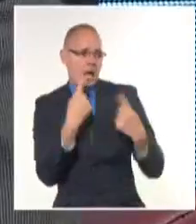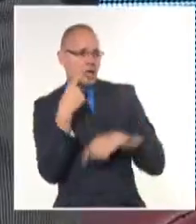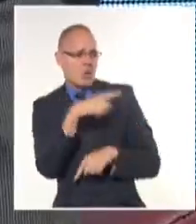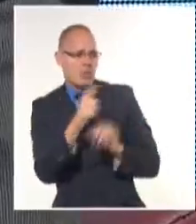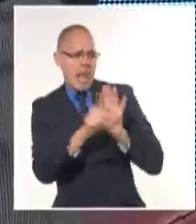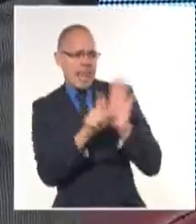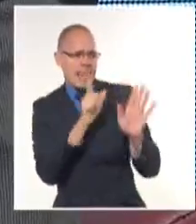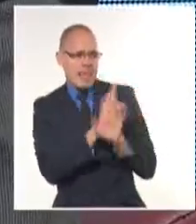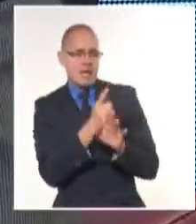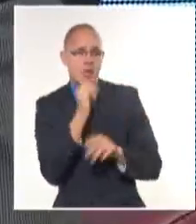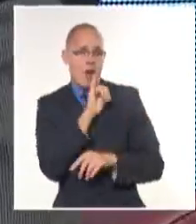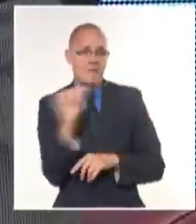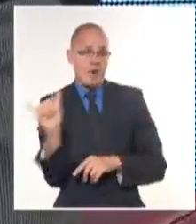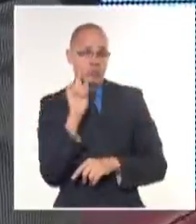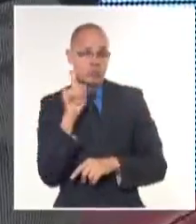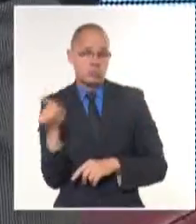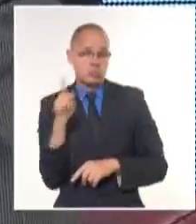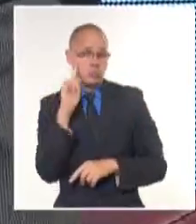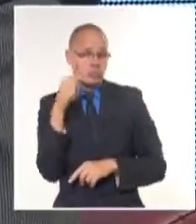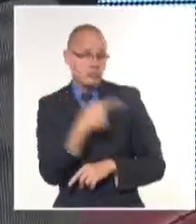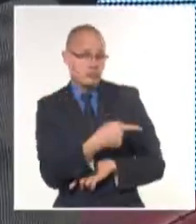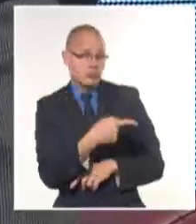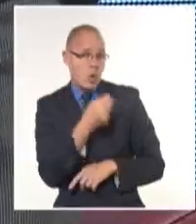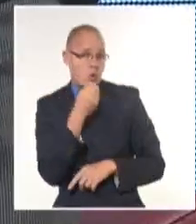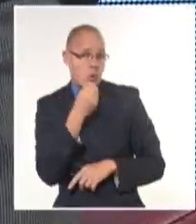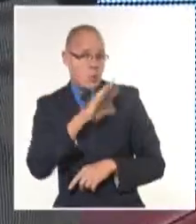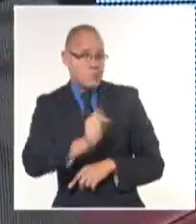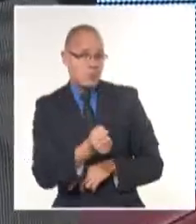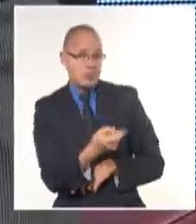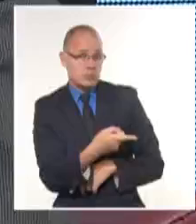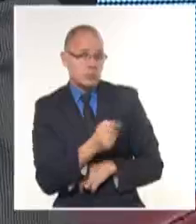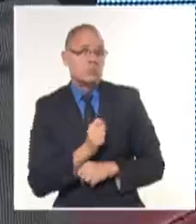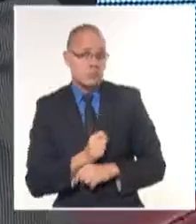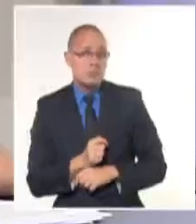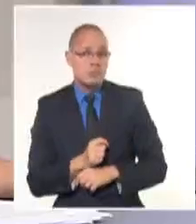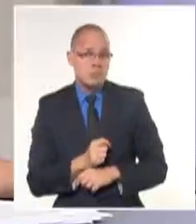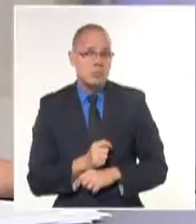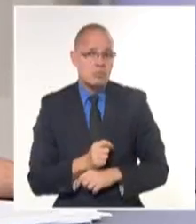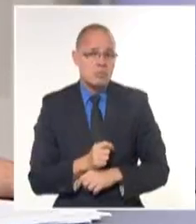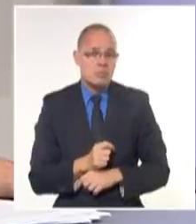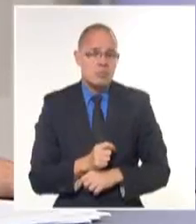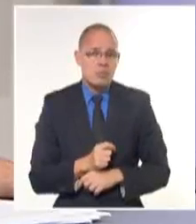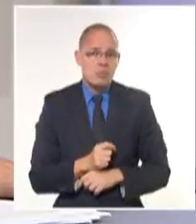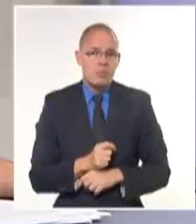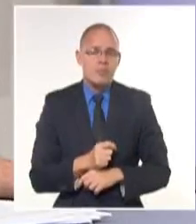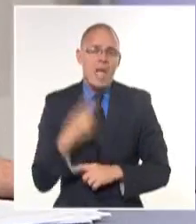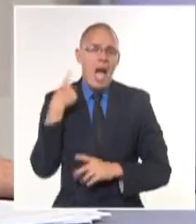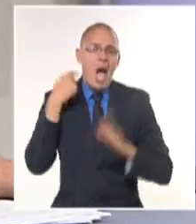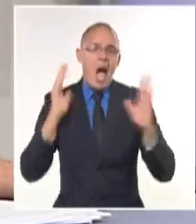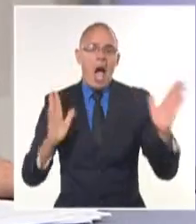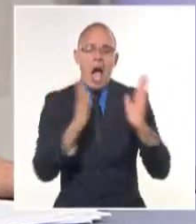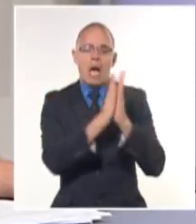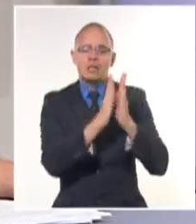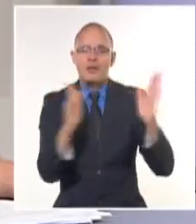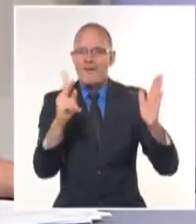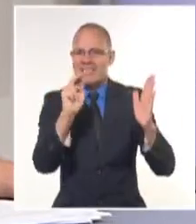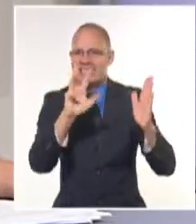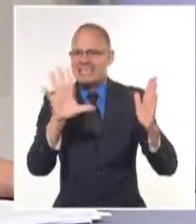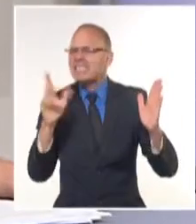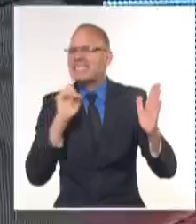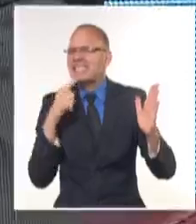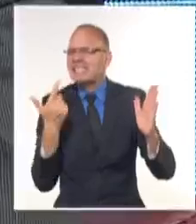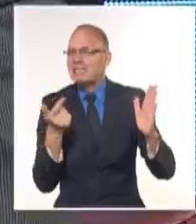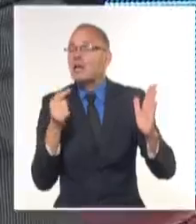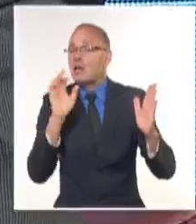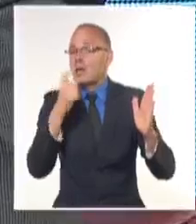atienden los intereses del Ministerio del Interior y de la Fiscalía para documentar delitos económicos también. ¿Y en el año 2025 esto estará dentro de las prioridades de ustedes?